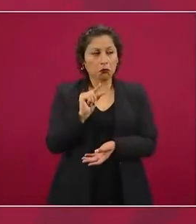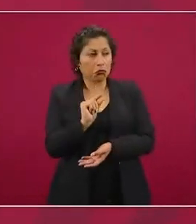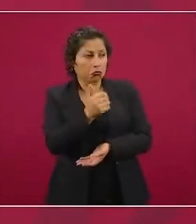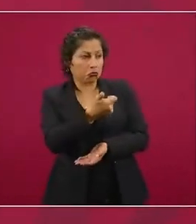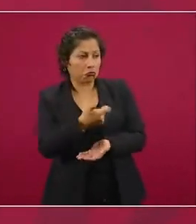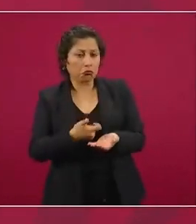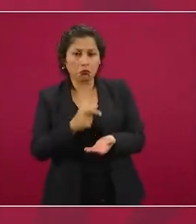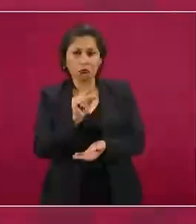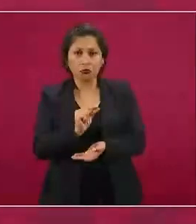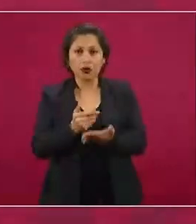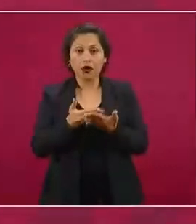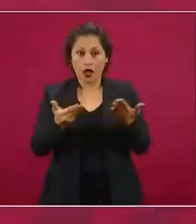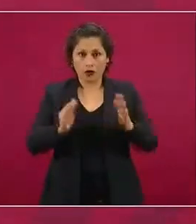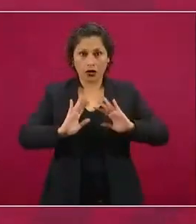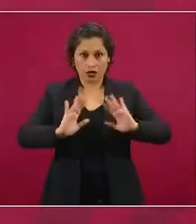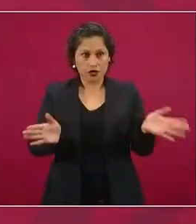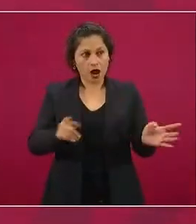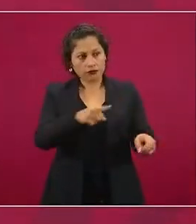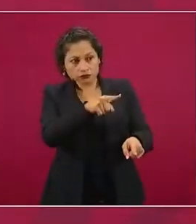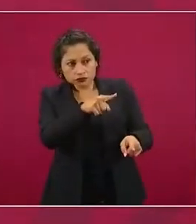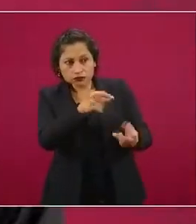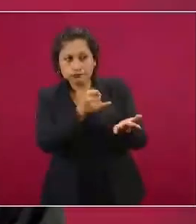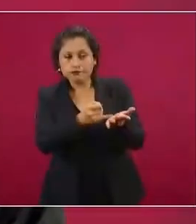lo que ahora se está